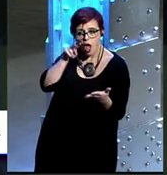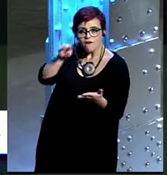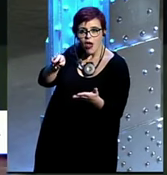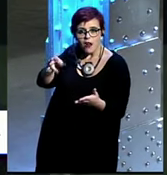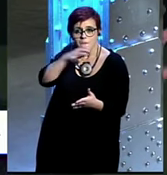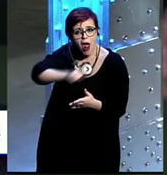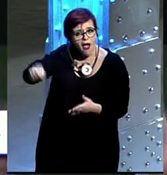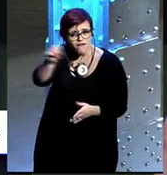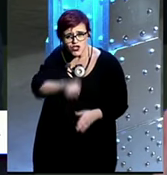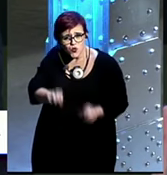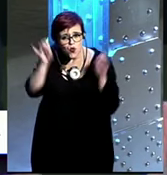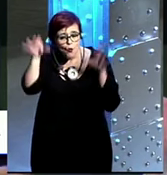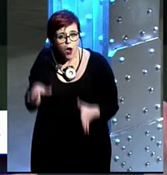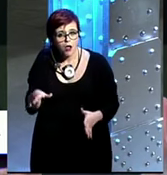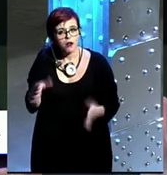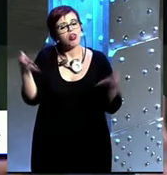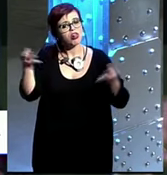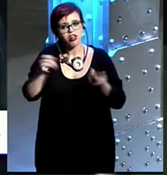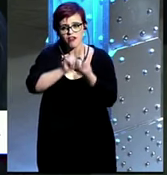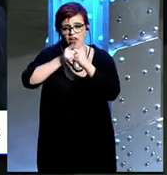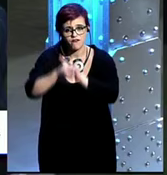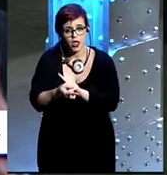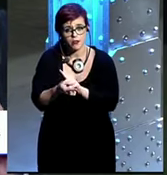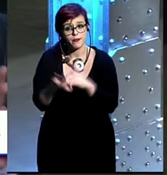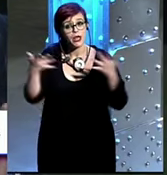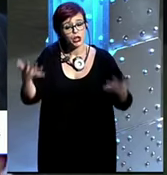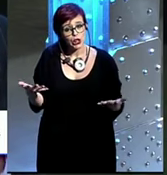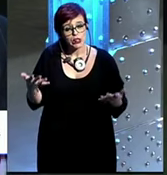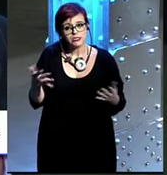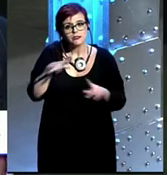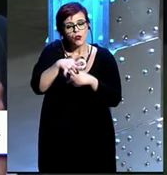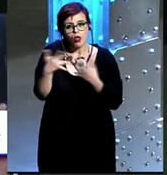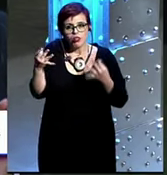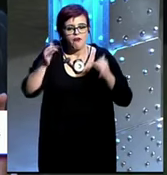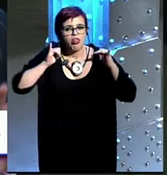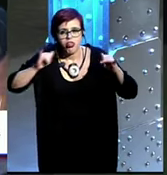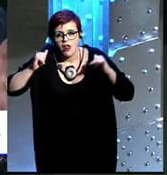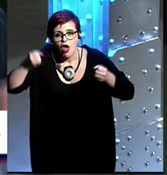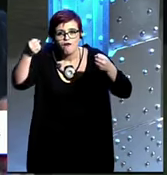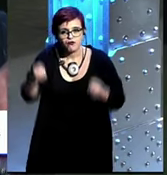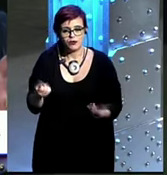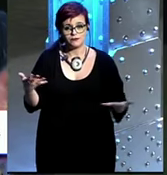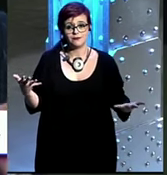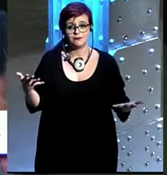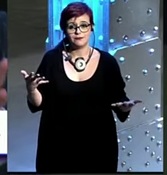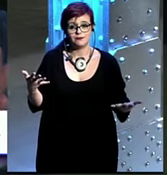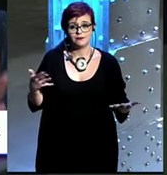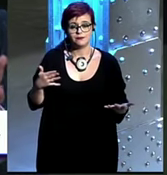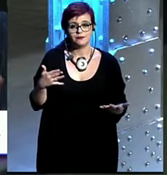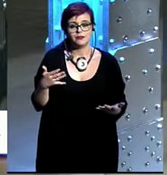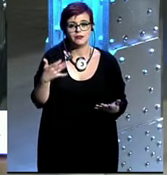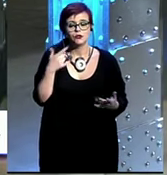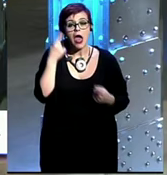hay cosas que claramente tienen que cambiarse, y hay cosas que claramente hay que festejar y celebrar. Y hay muchas